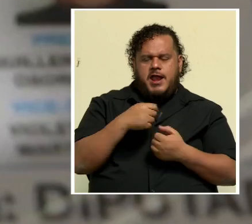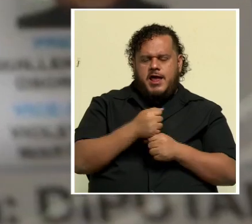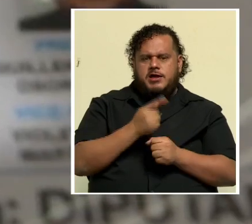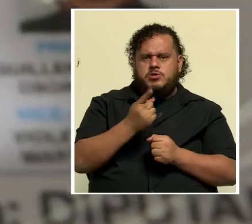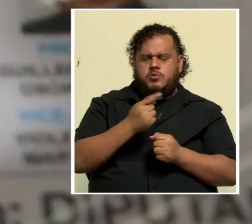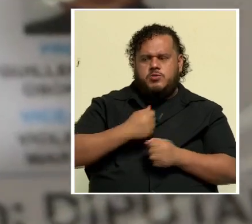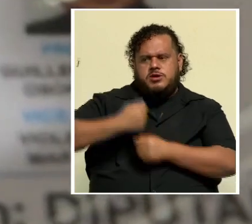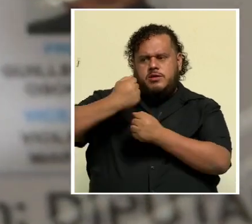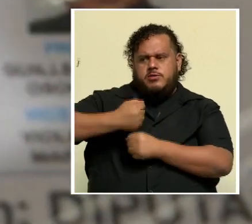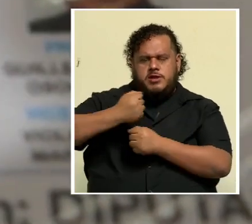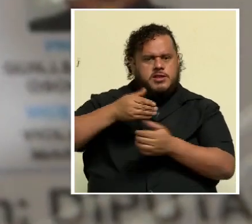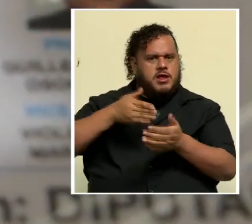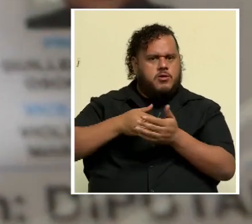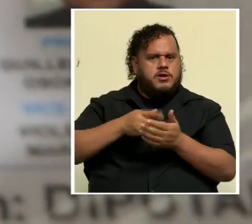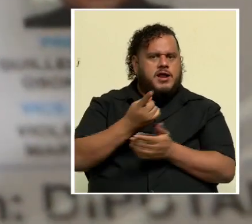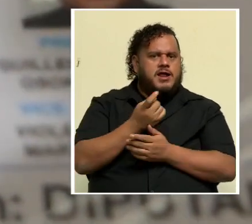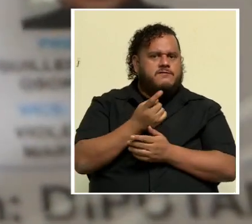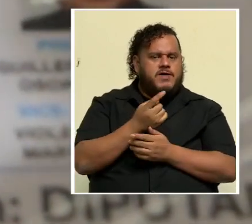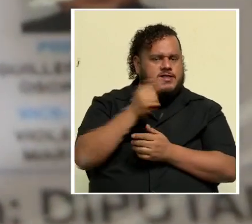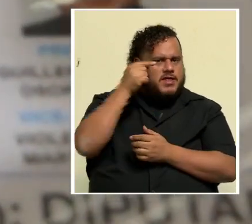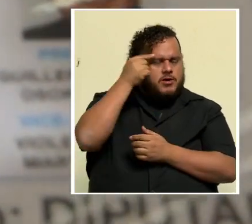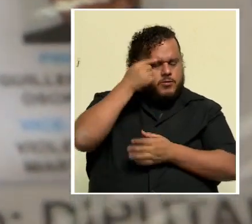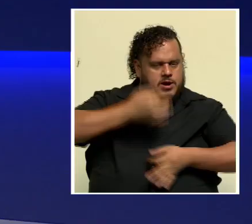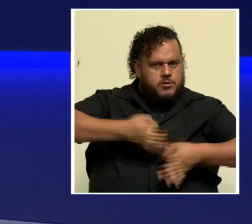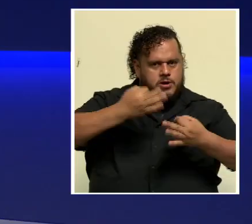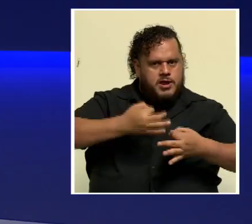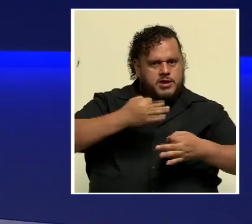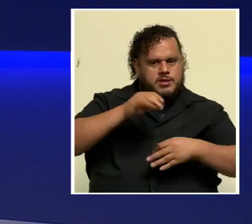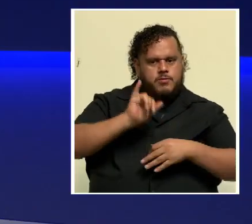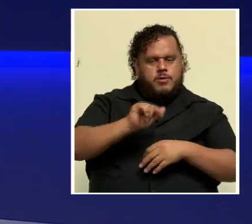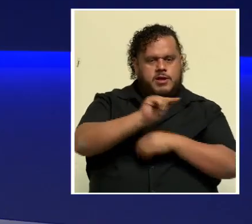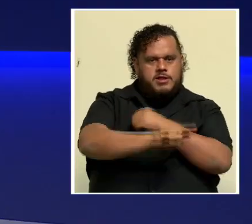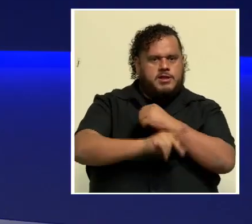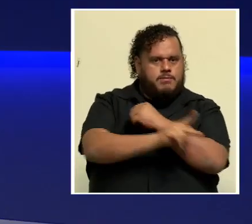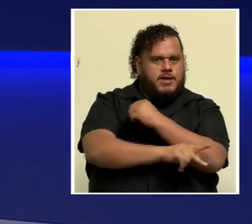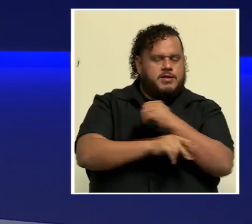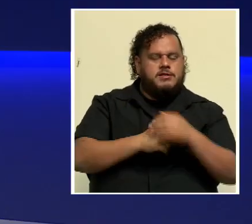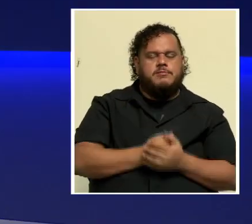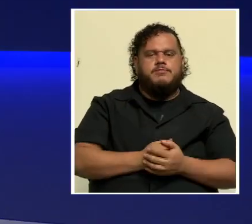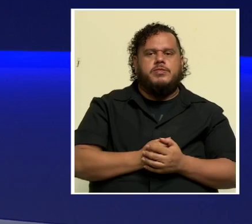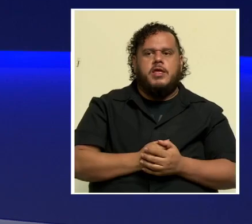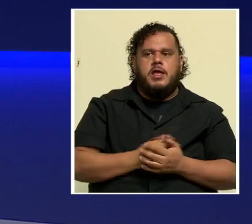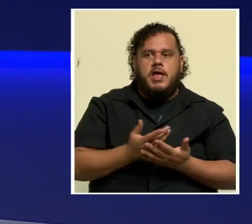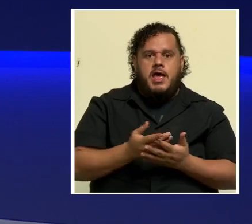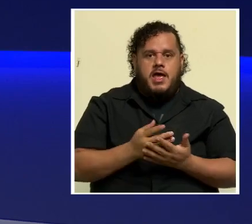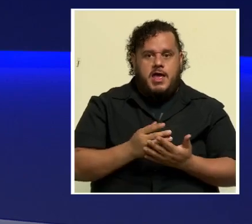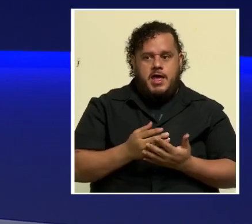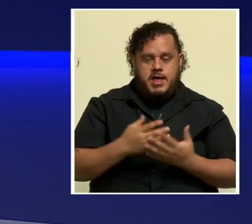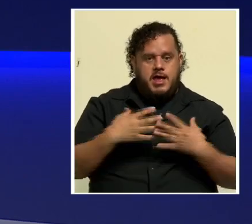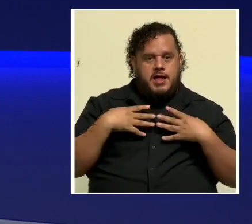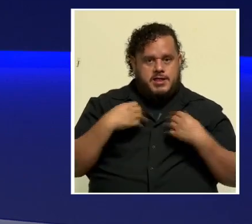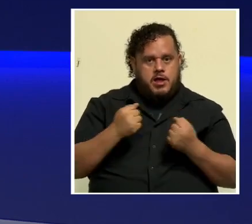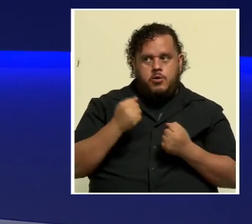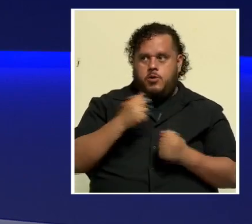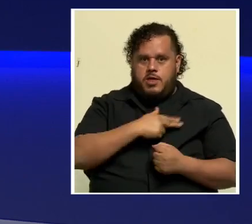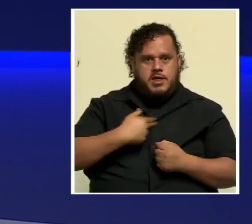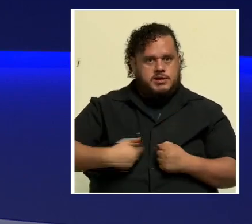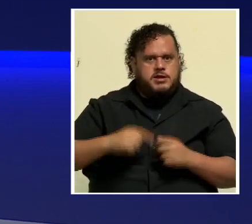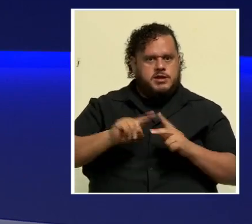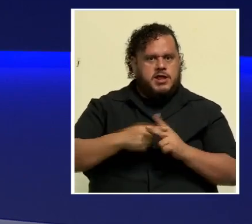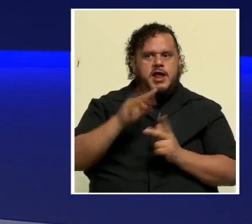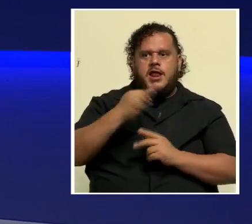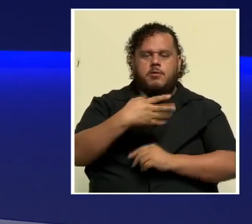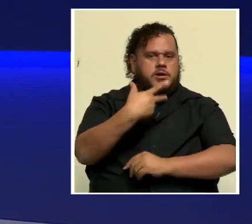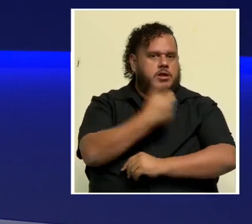de protesta contra la falta de gobierno legítimo en el país. Las autoridades de salud en Chile iniciaron con la aplicación de la 4ª dosis